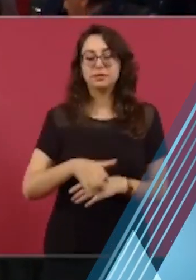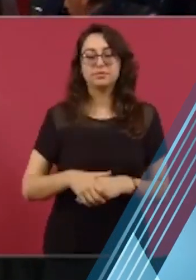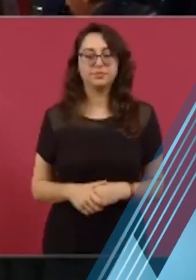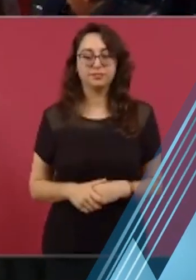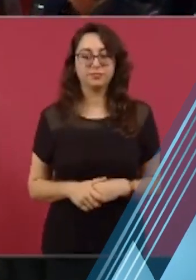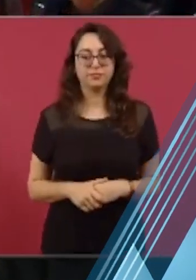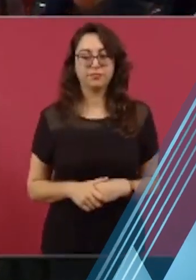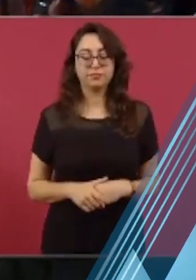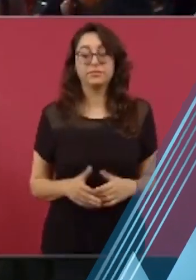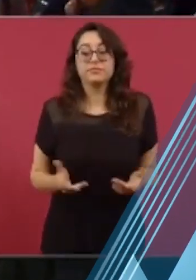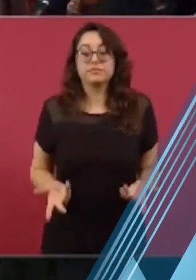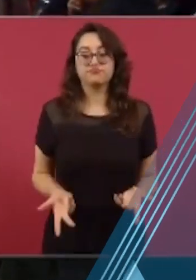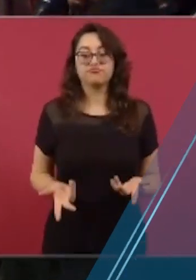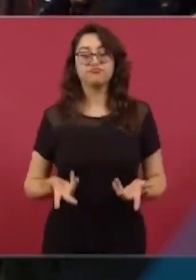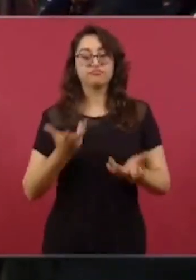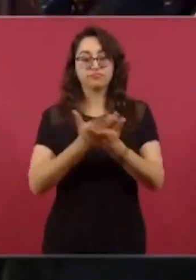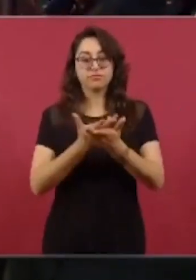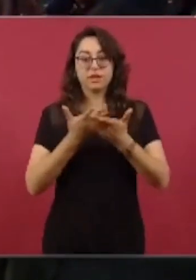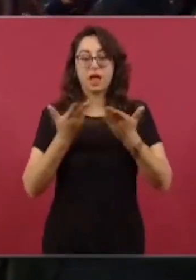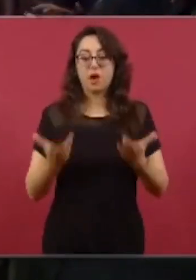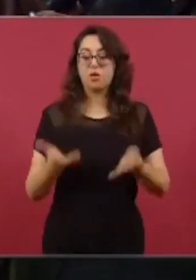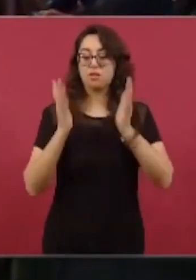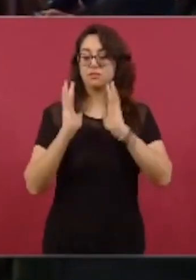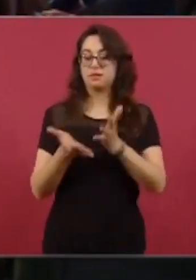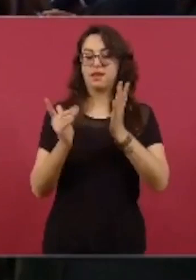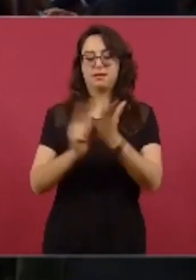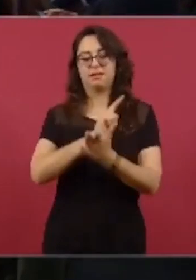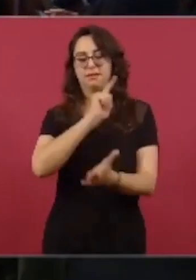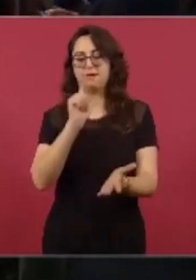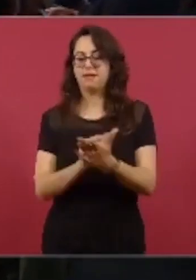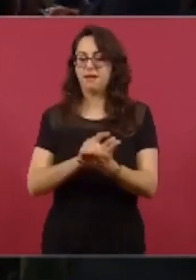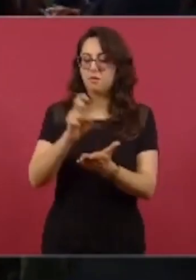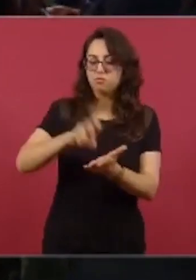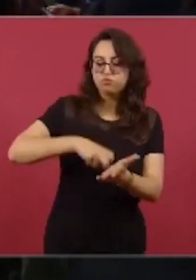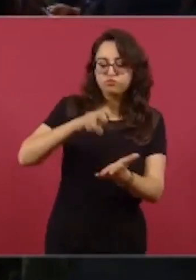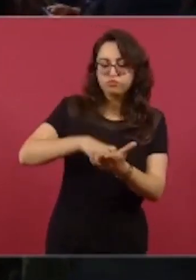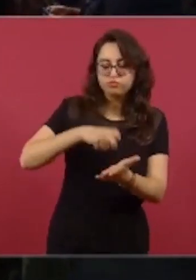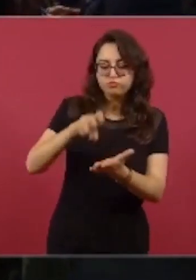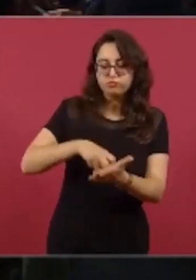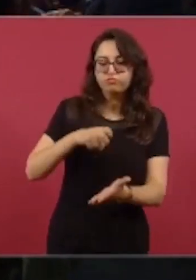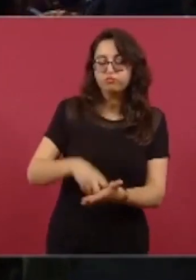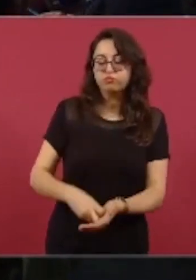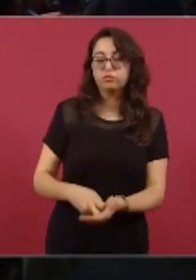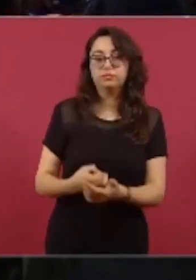Ya eso no se puede hacer porque ya se corrigió la ley. Ya no se puede